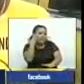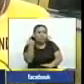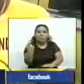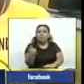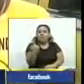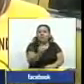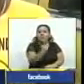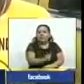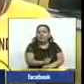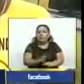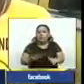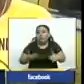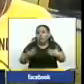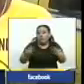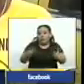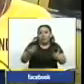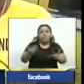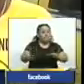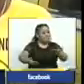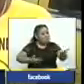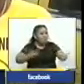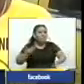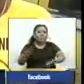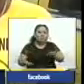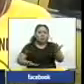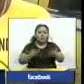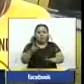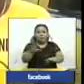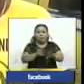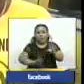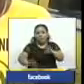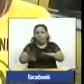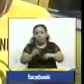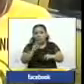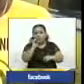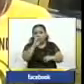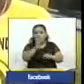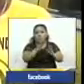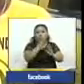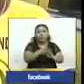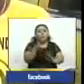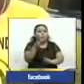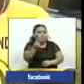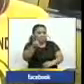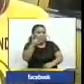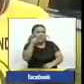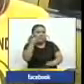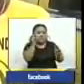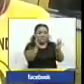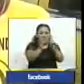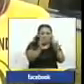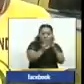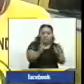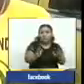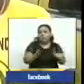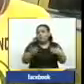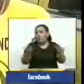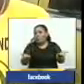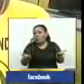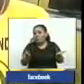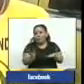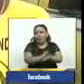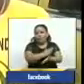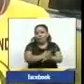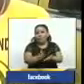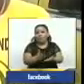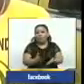gente pues que está vendiendo este producto. Algunas de ellas pues aparecen con números de teléfonos, algo otro no aparecen con